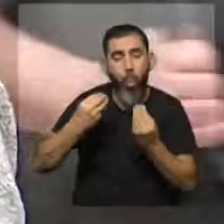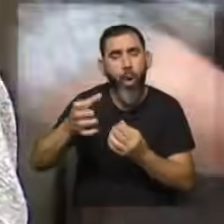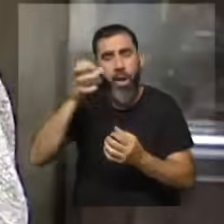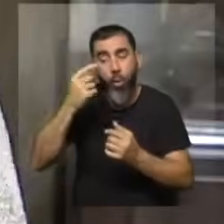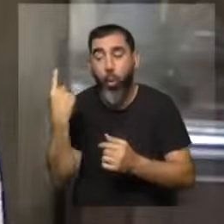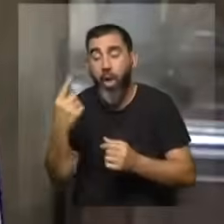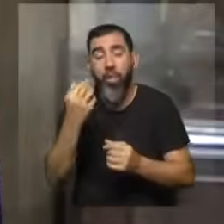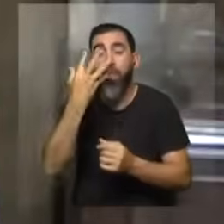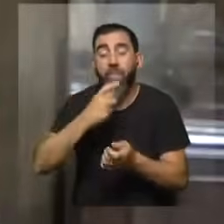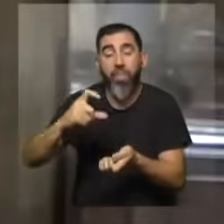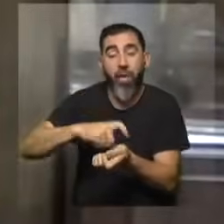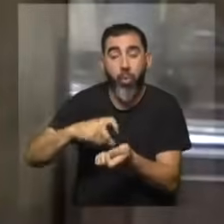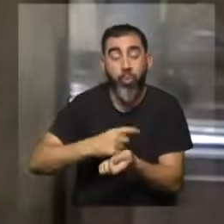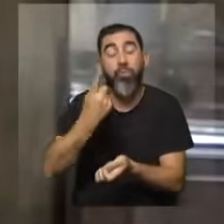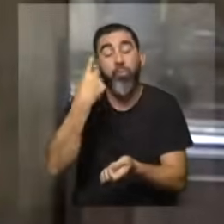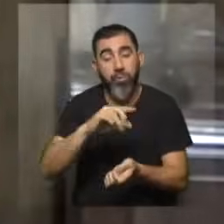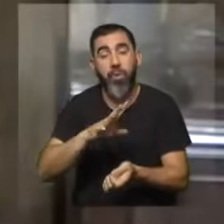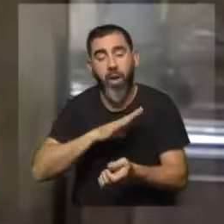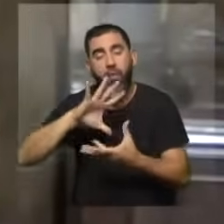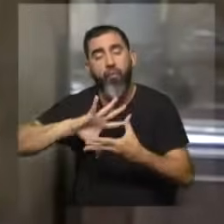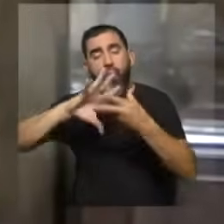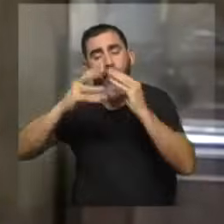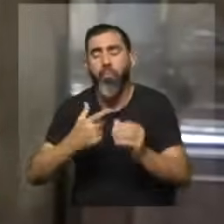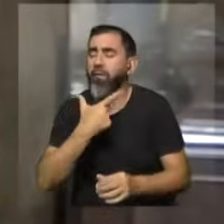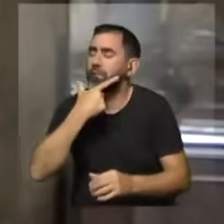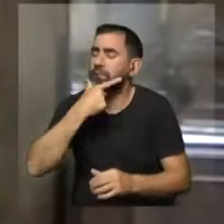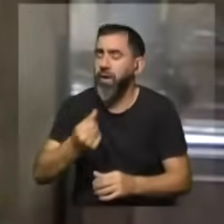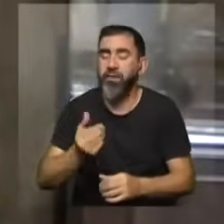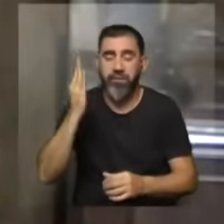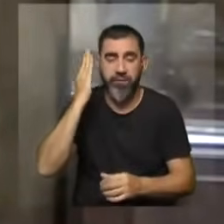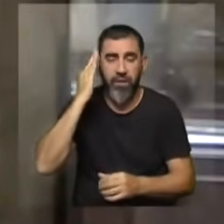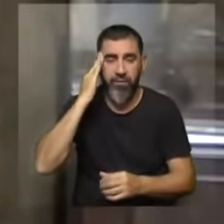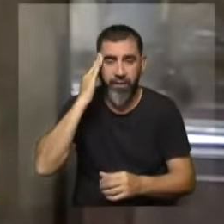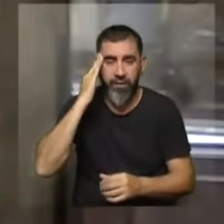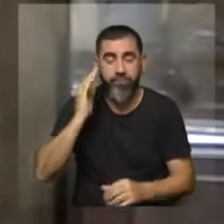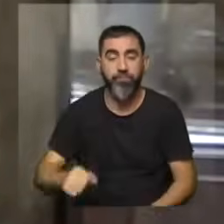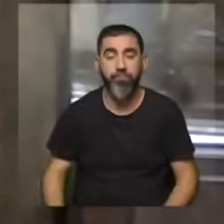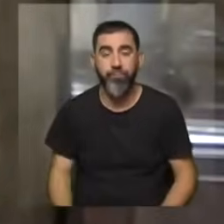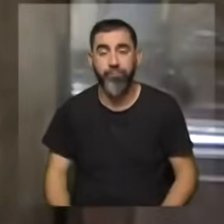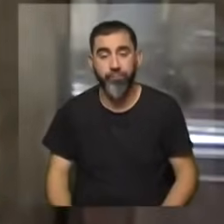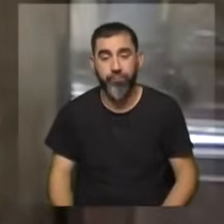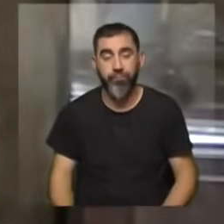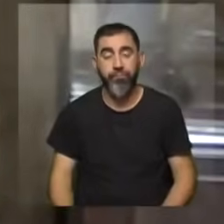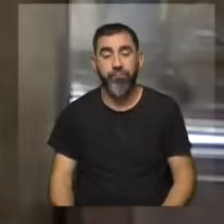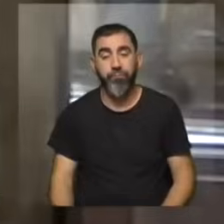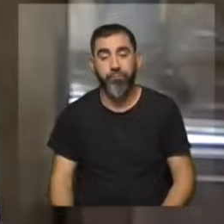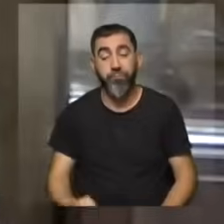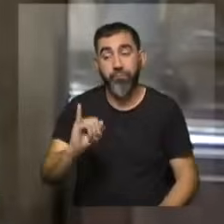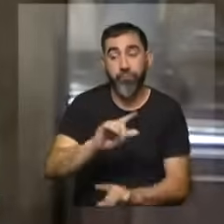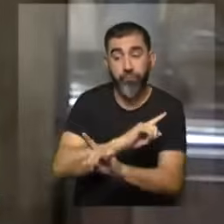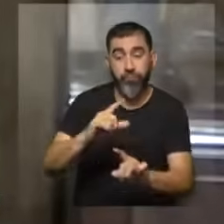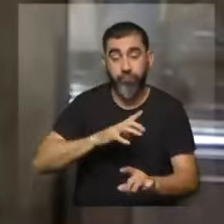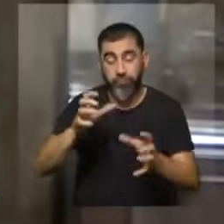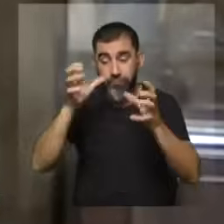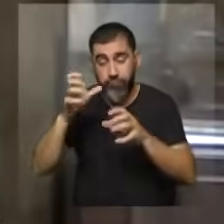todos de tener diabetes para eso hay herramientas muy fáciles de de utilizar para conocer Cuál es el riesgo relativo de desarrollarla